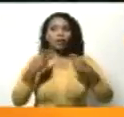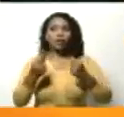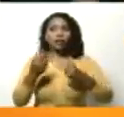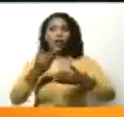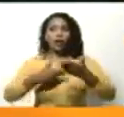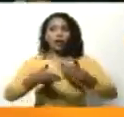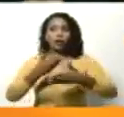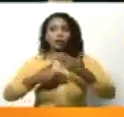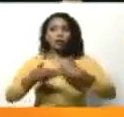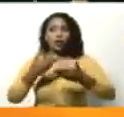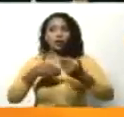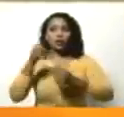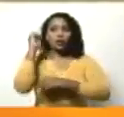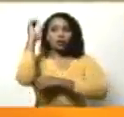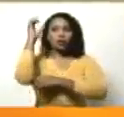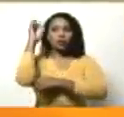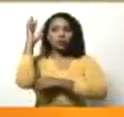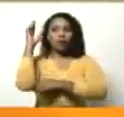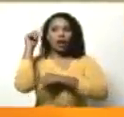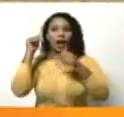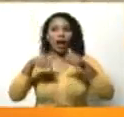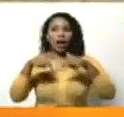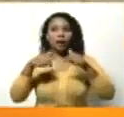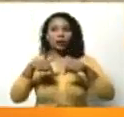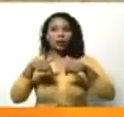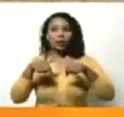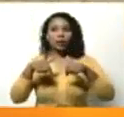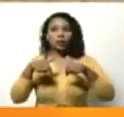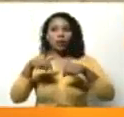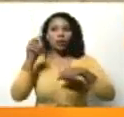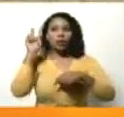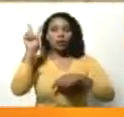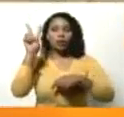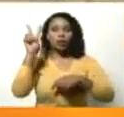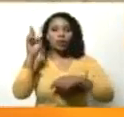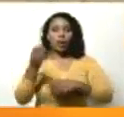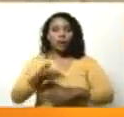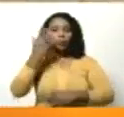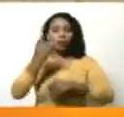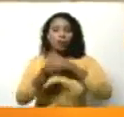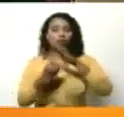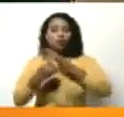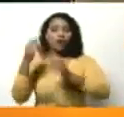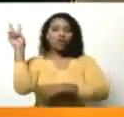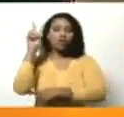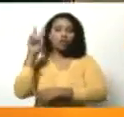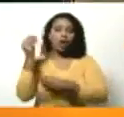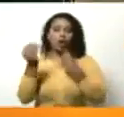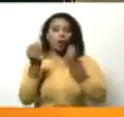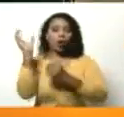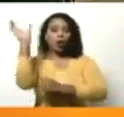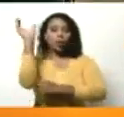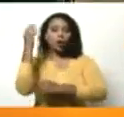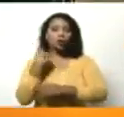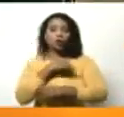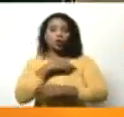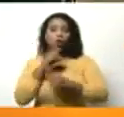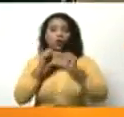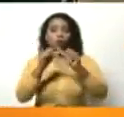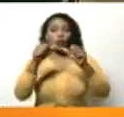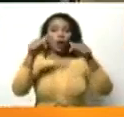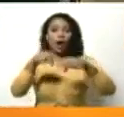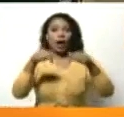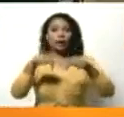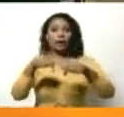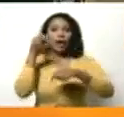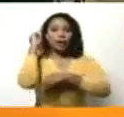relaciones interparlamentarias entre estos dos importantes instituciones, tanto de Venezuela como de Colombia. Nosotros vamos a seguir aquí